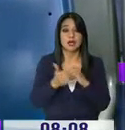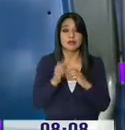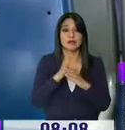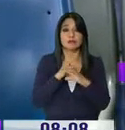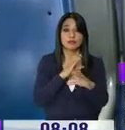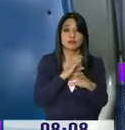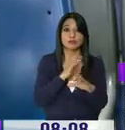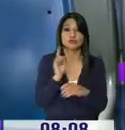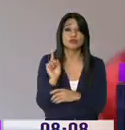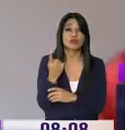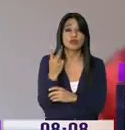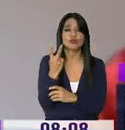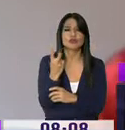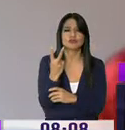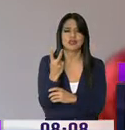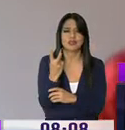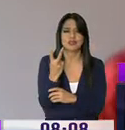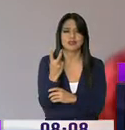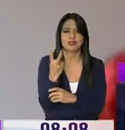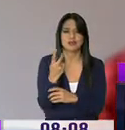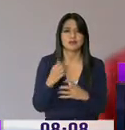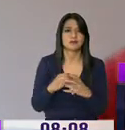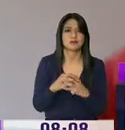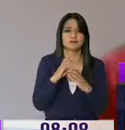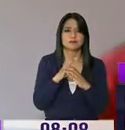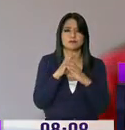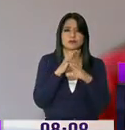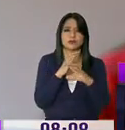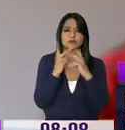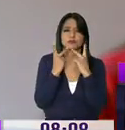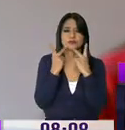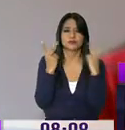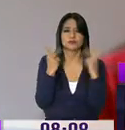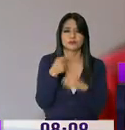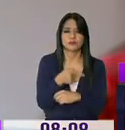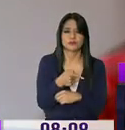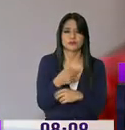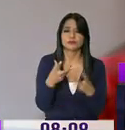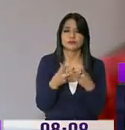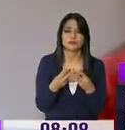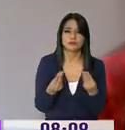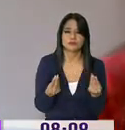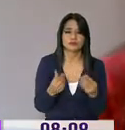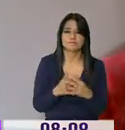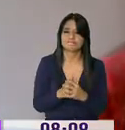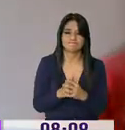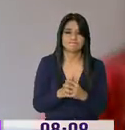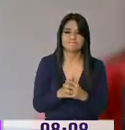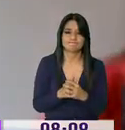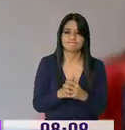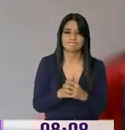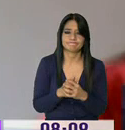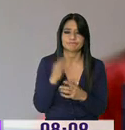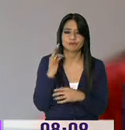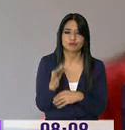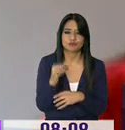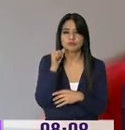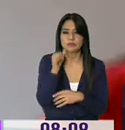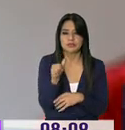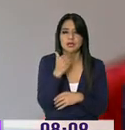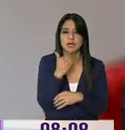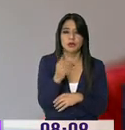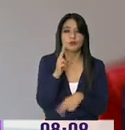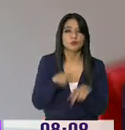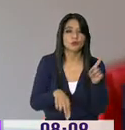12 usuarios. El transporte público definitivamente no va a ser la solución el día de mañana. No podemos usar